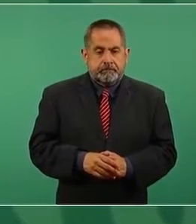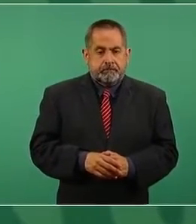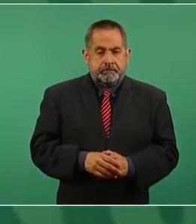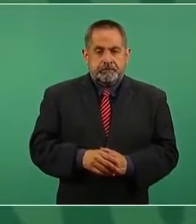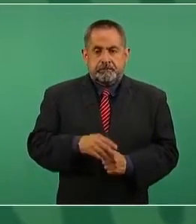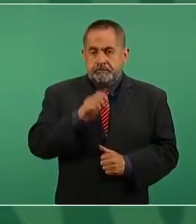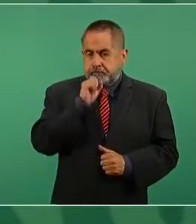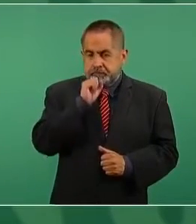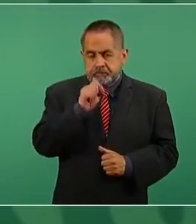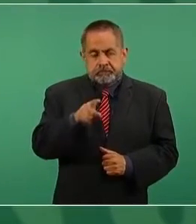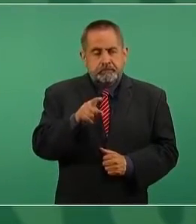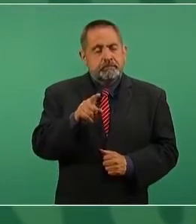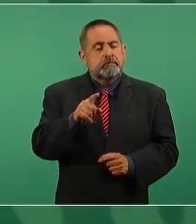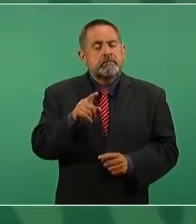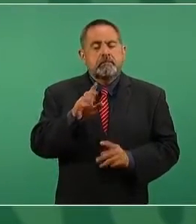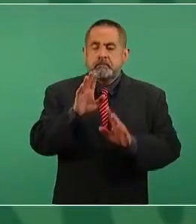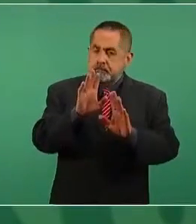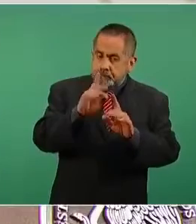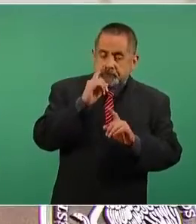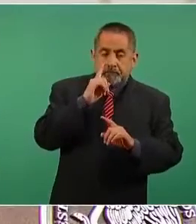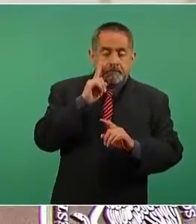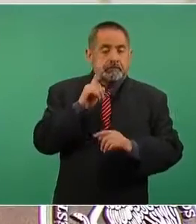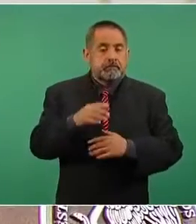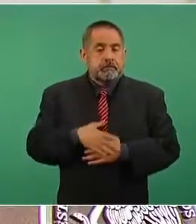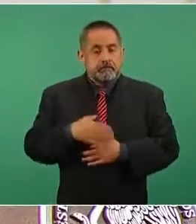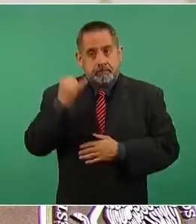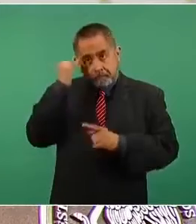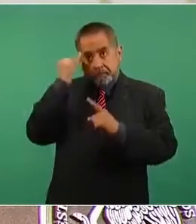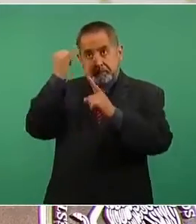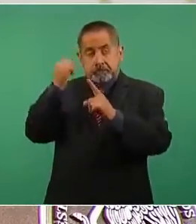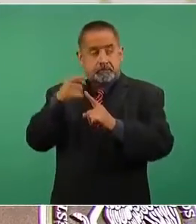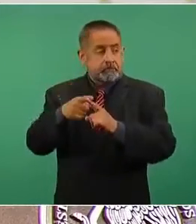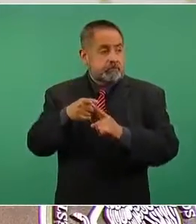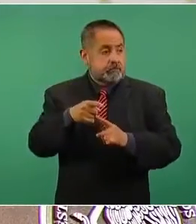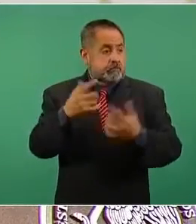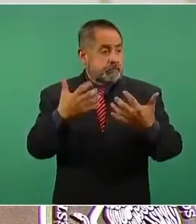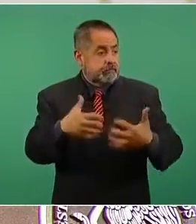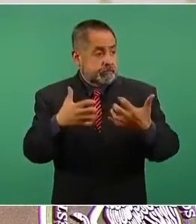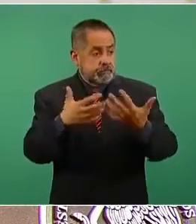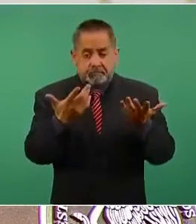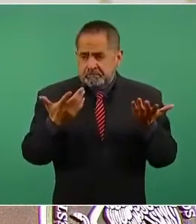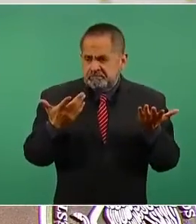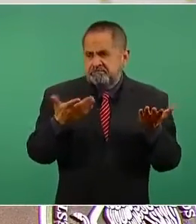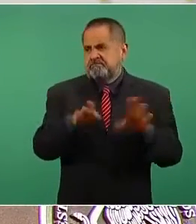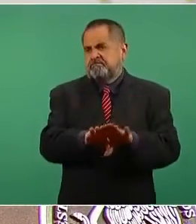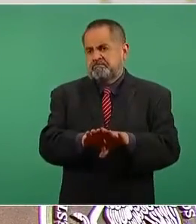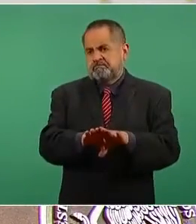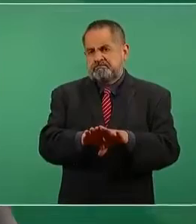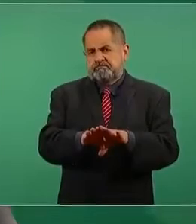es nuestro propósito que cierre una planta